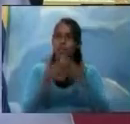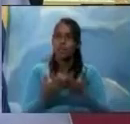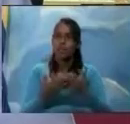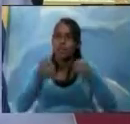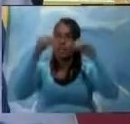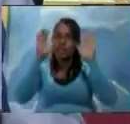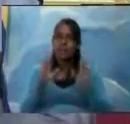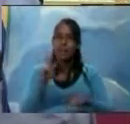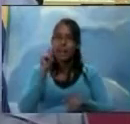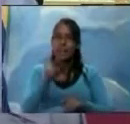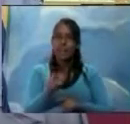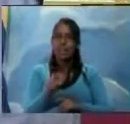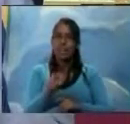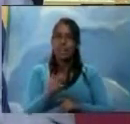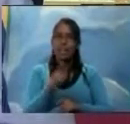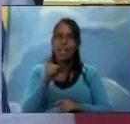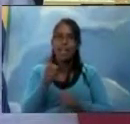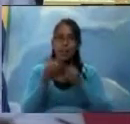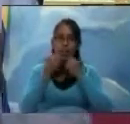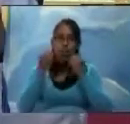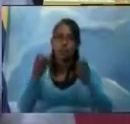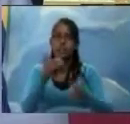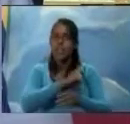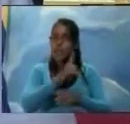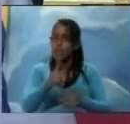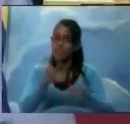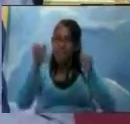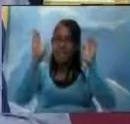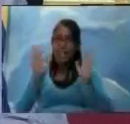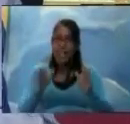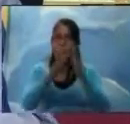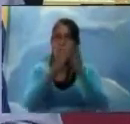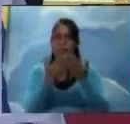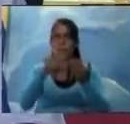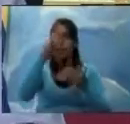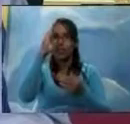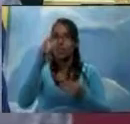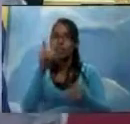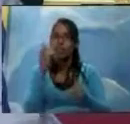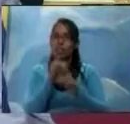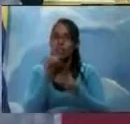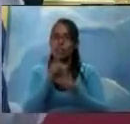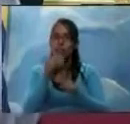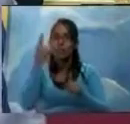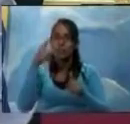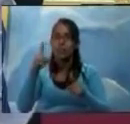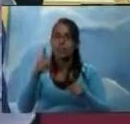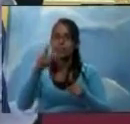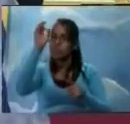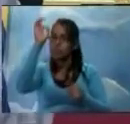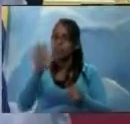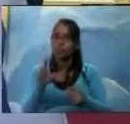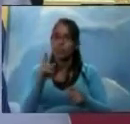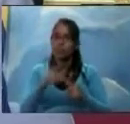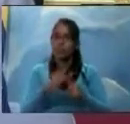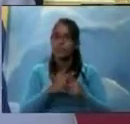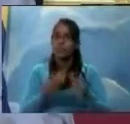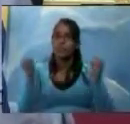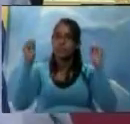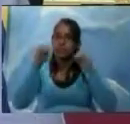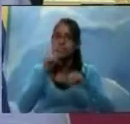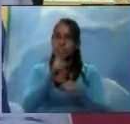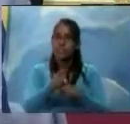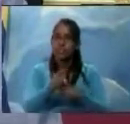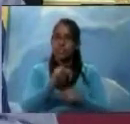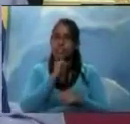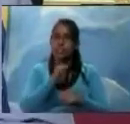ahí el consejo, detén la palabra que Dios pues te ha llamado para ser pastor. Bueno, paralícete ahí, detente ahí. Si